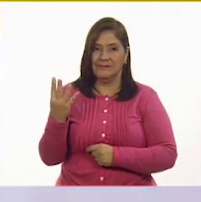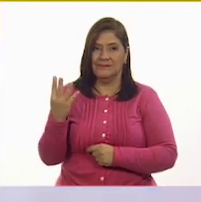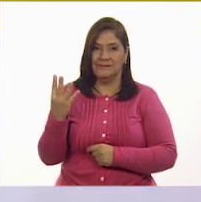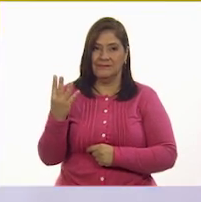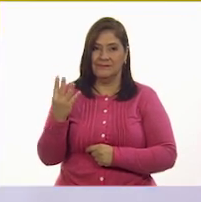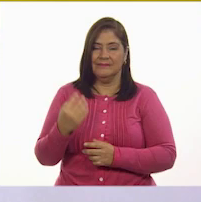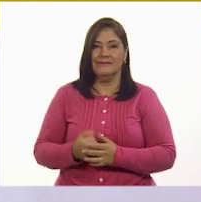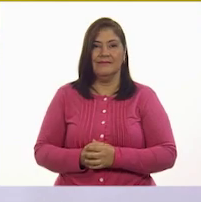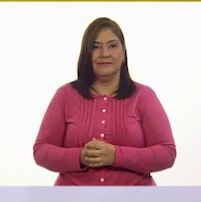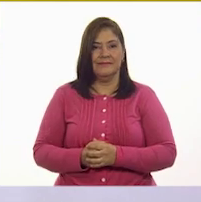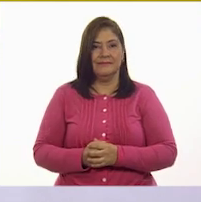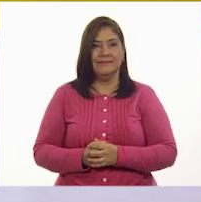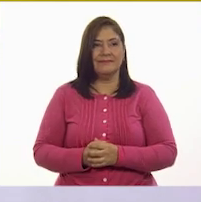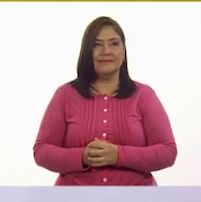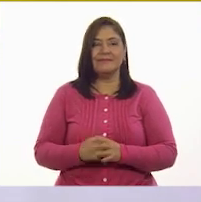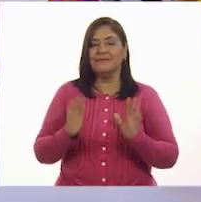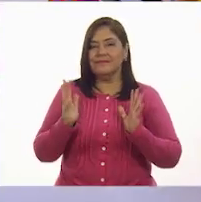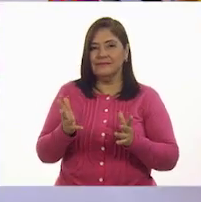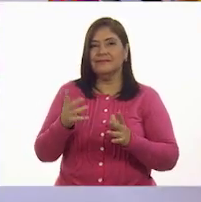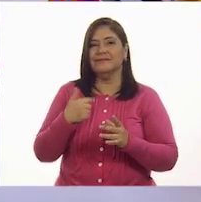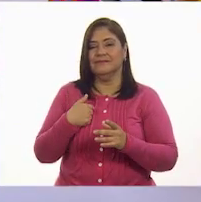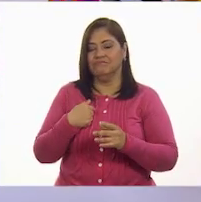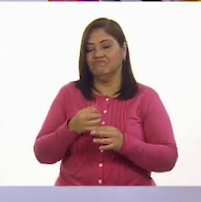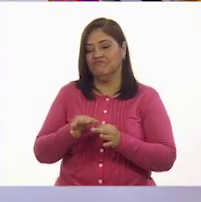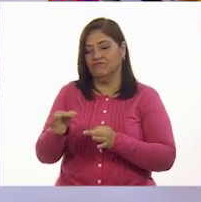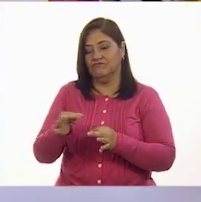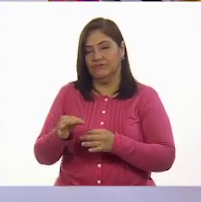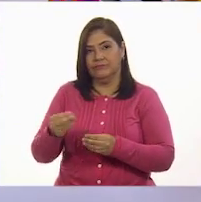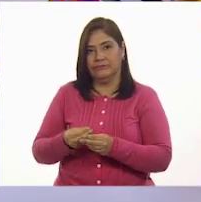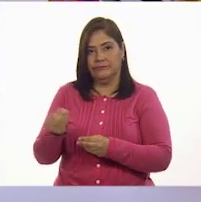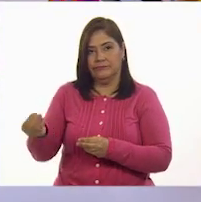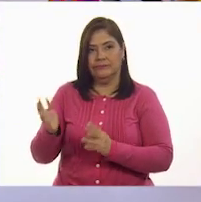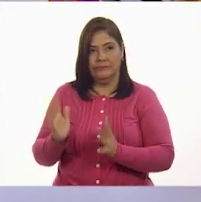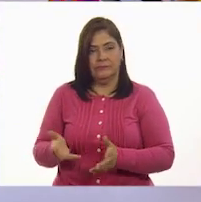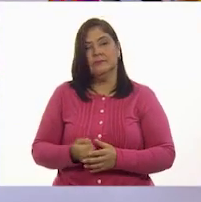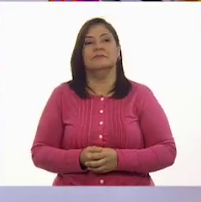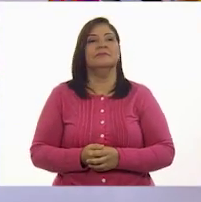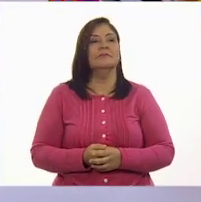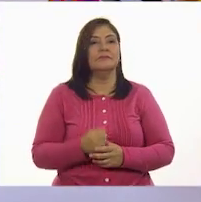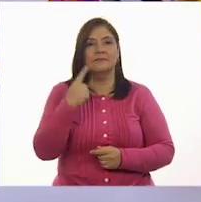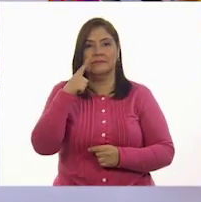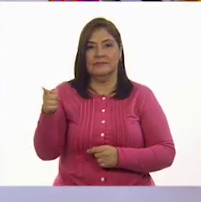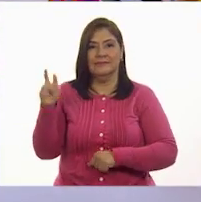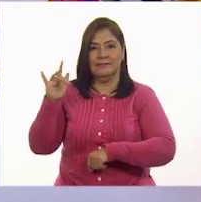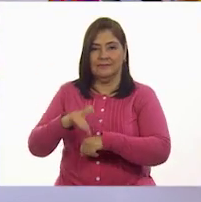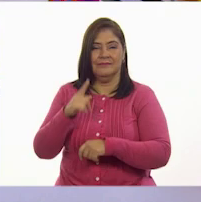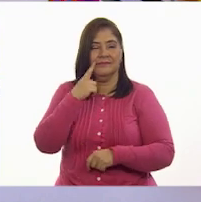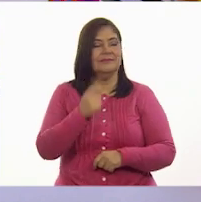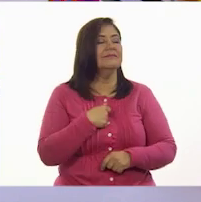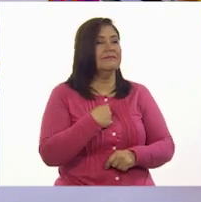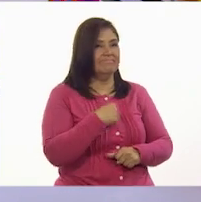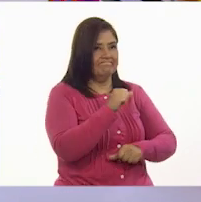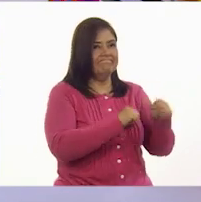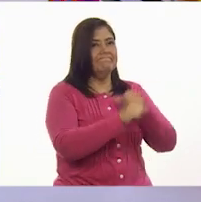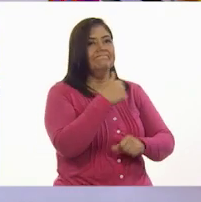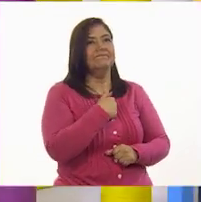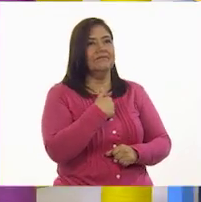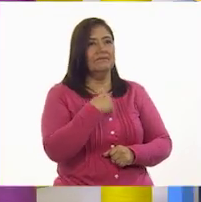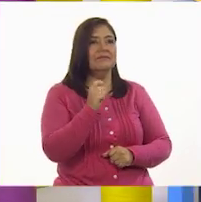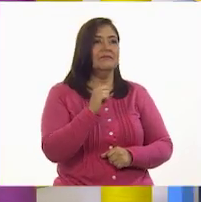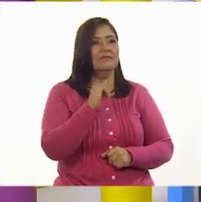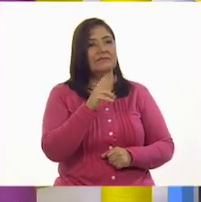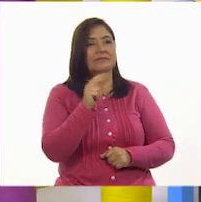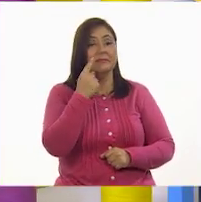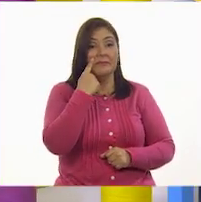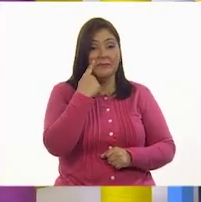Cuatro. Y cuatro. Ya regresé mis fichas. Me toca a mí. Te toca a ti. Va de nuevo. Sí, es cierto, no sabemos si nos conviene claro, que sea ya